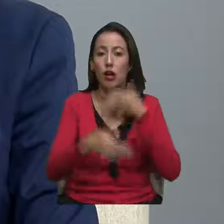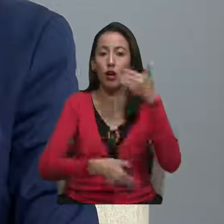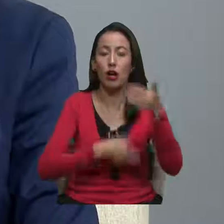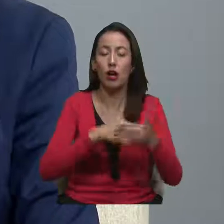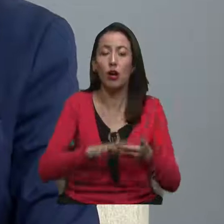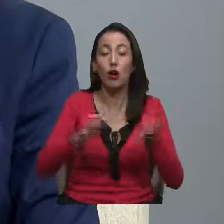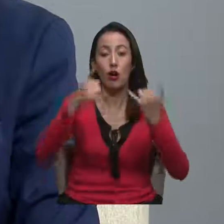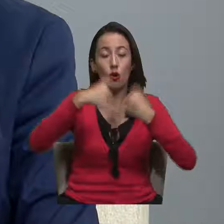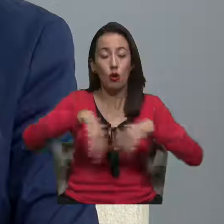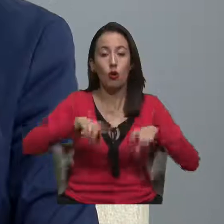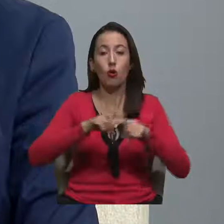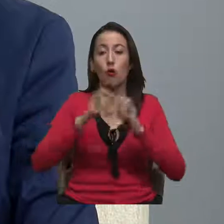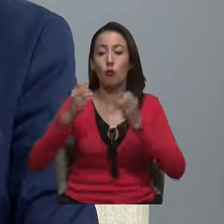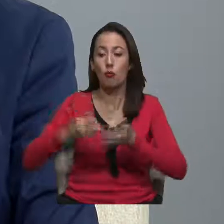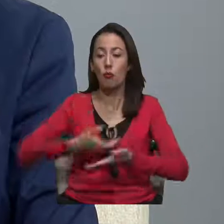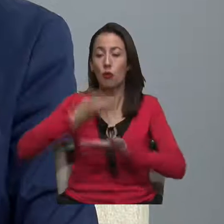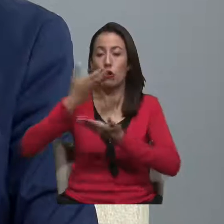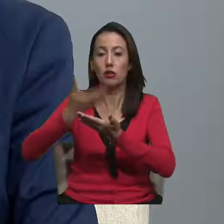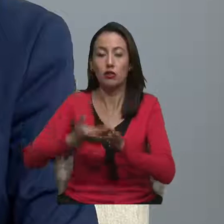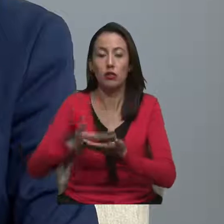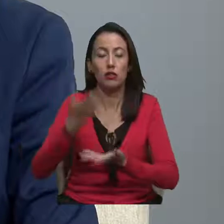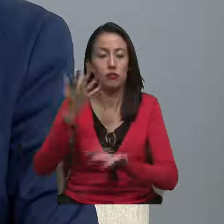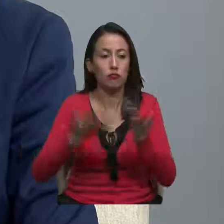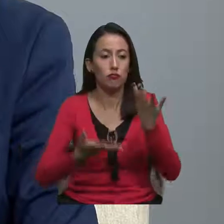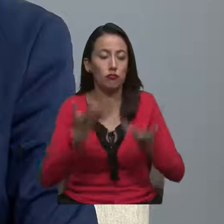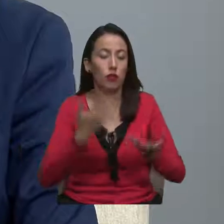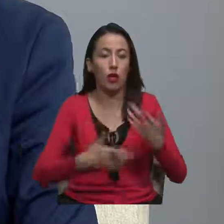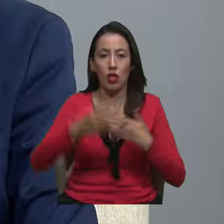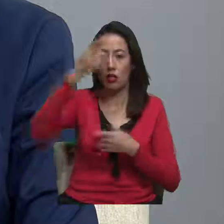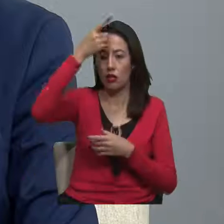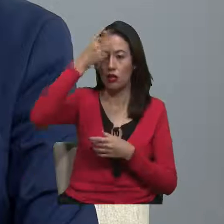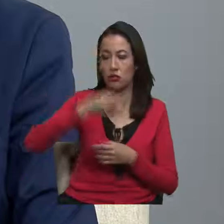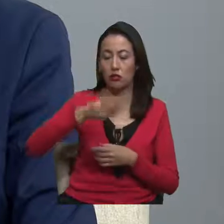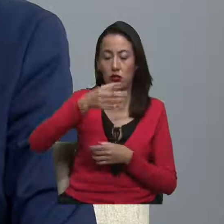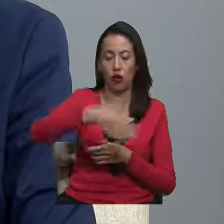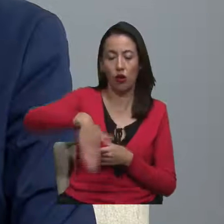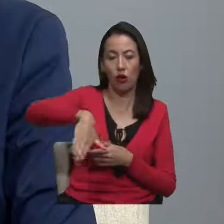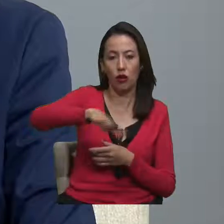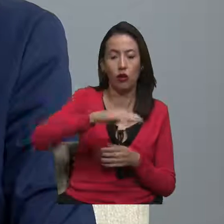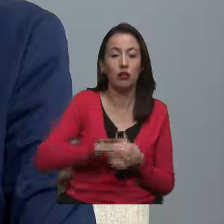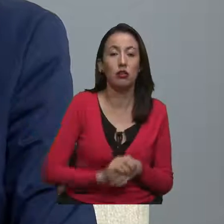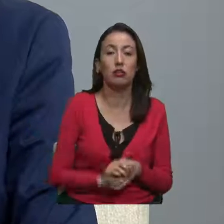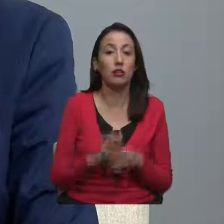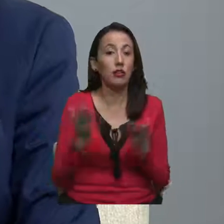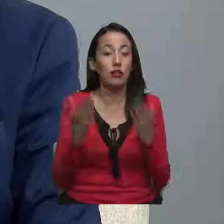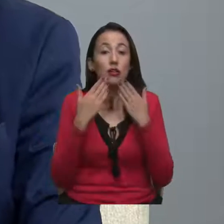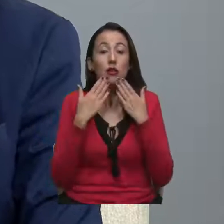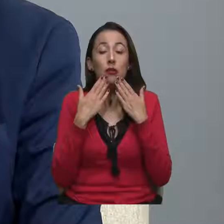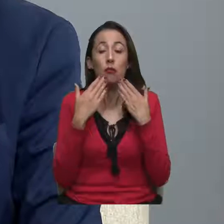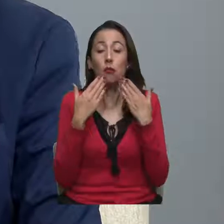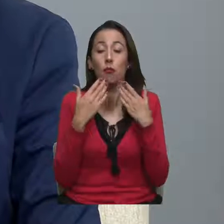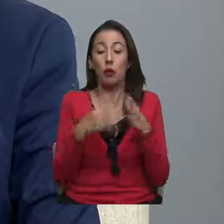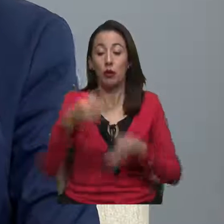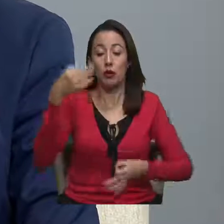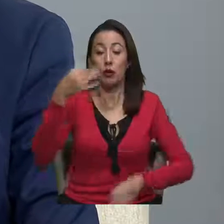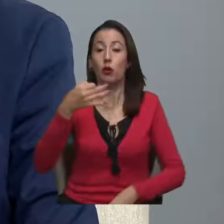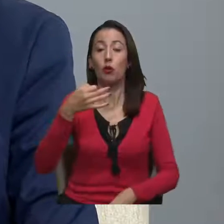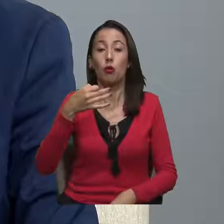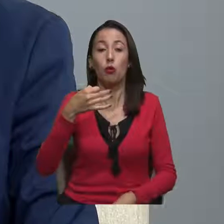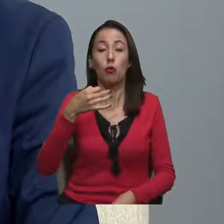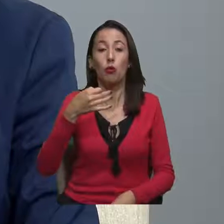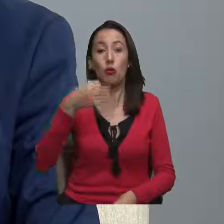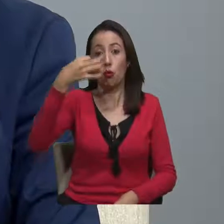puede ser llevada a que tome una decisión por medio de otras cosas por ejemplo el juez está dando una